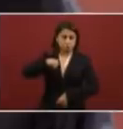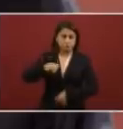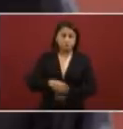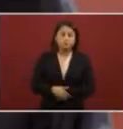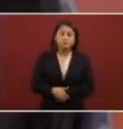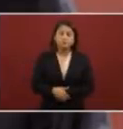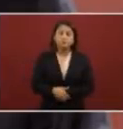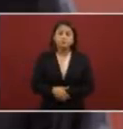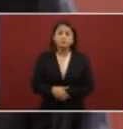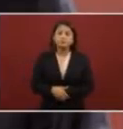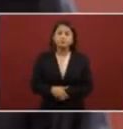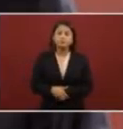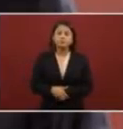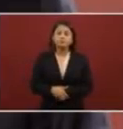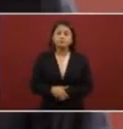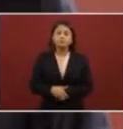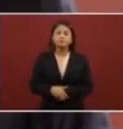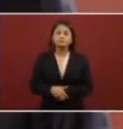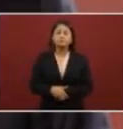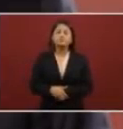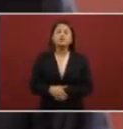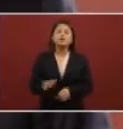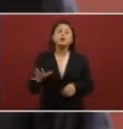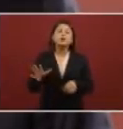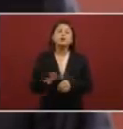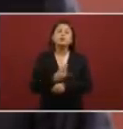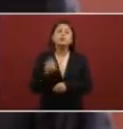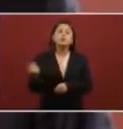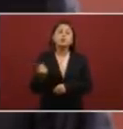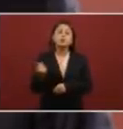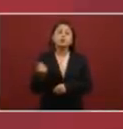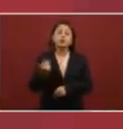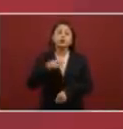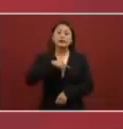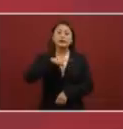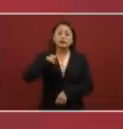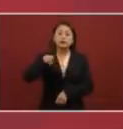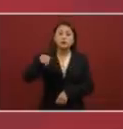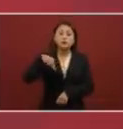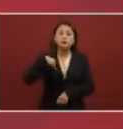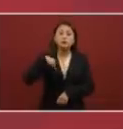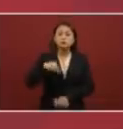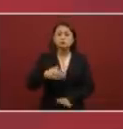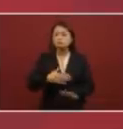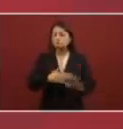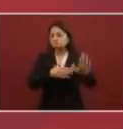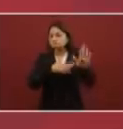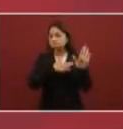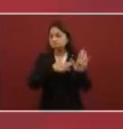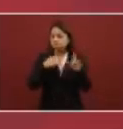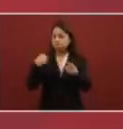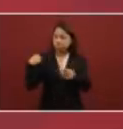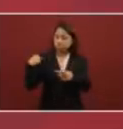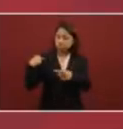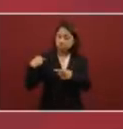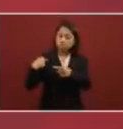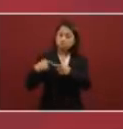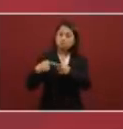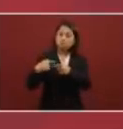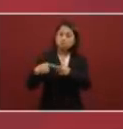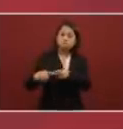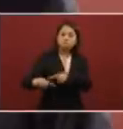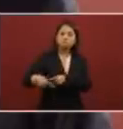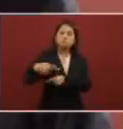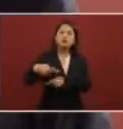Porque nosotros tenemos el compromiso de cero corrupción, cero impunidad.